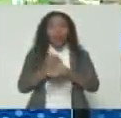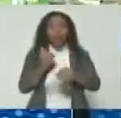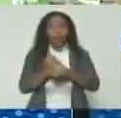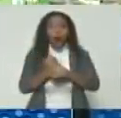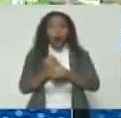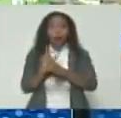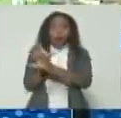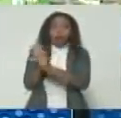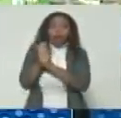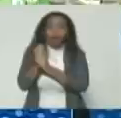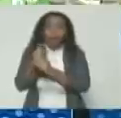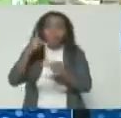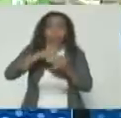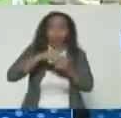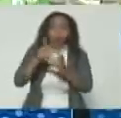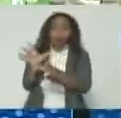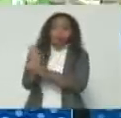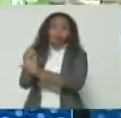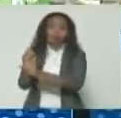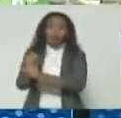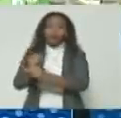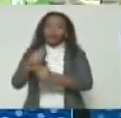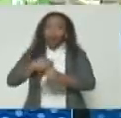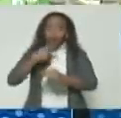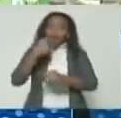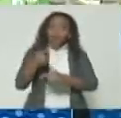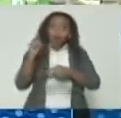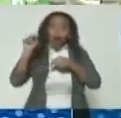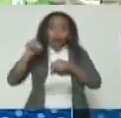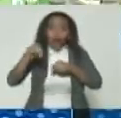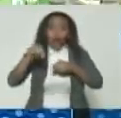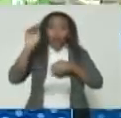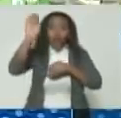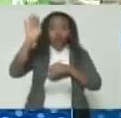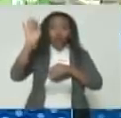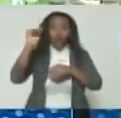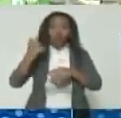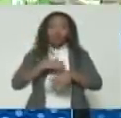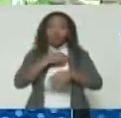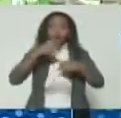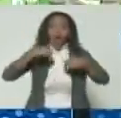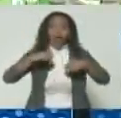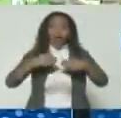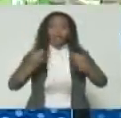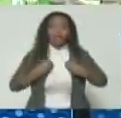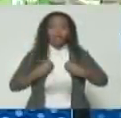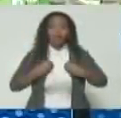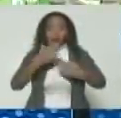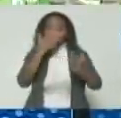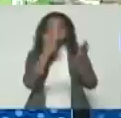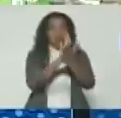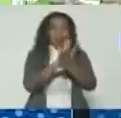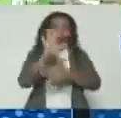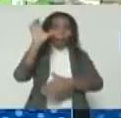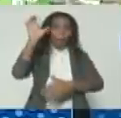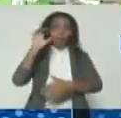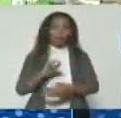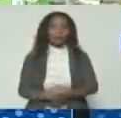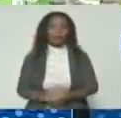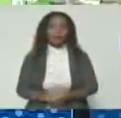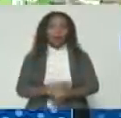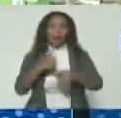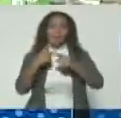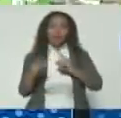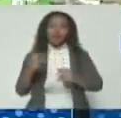vida. Se lo digo a esta generación, que estamos aquí vivos y al frente de la patria, pero